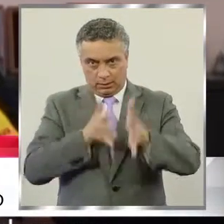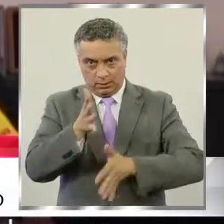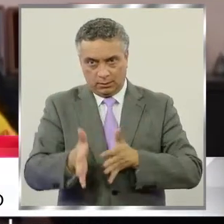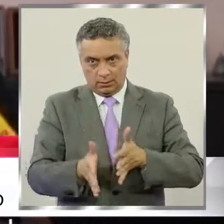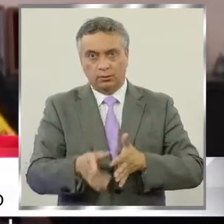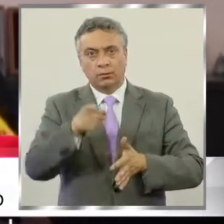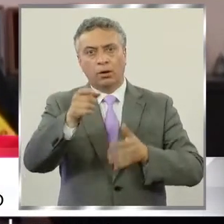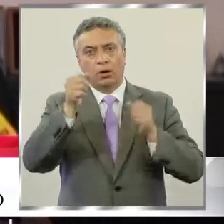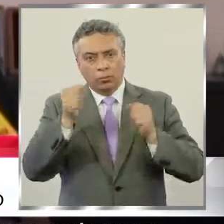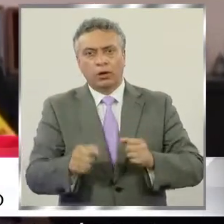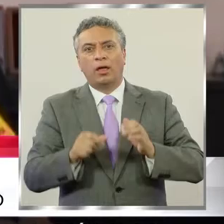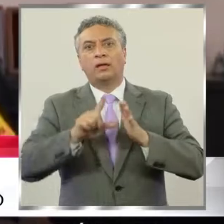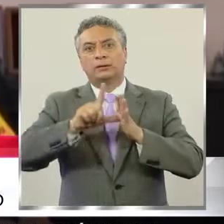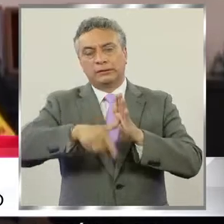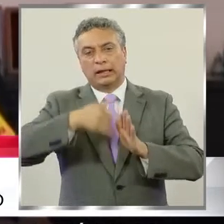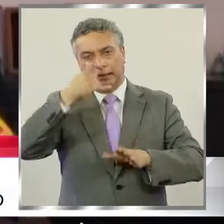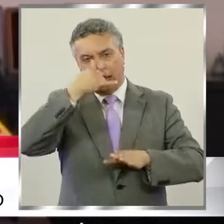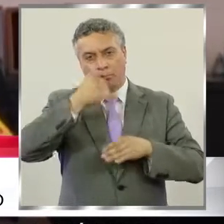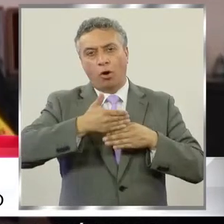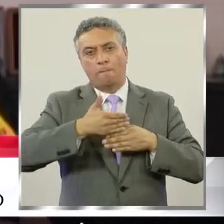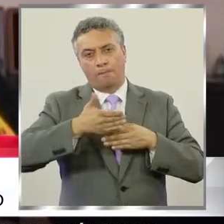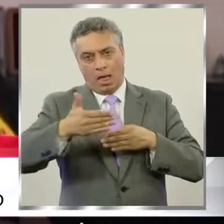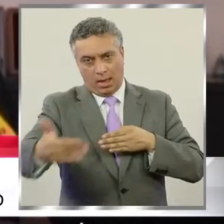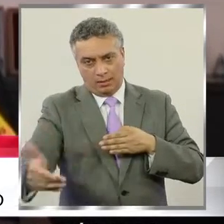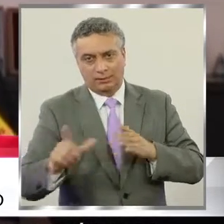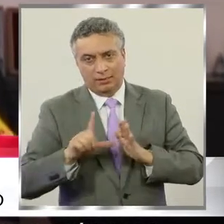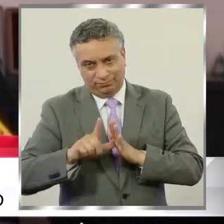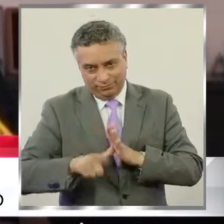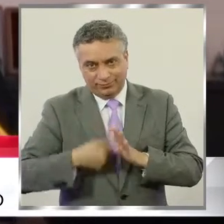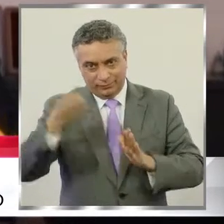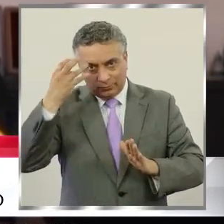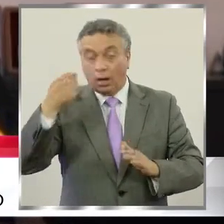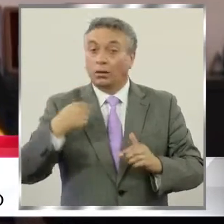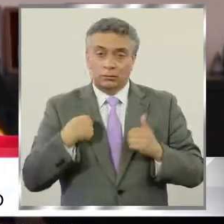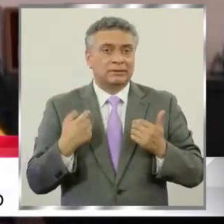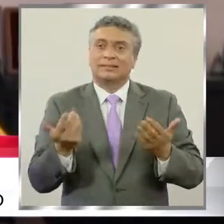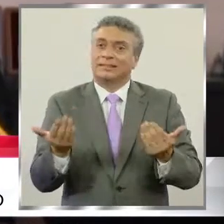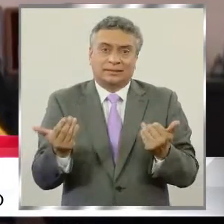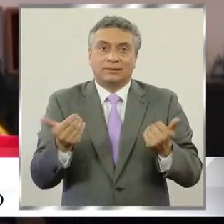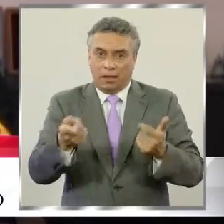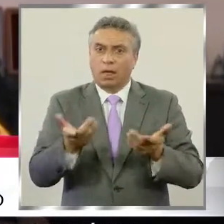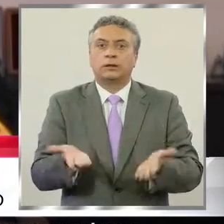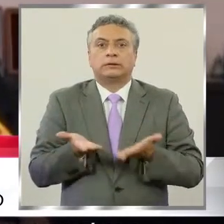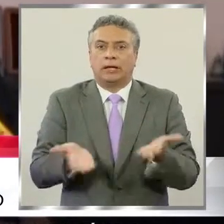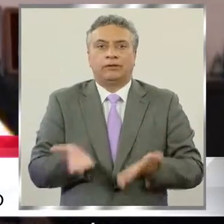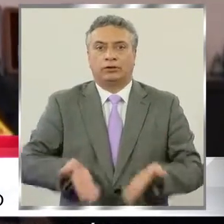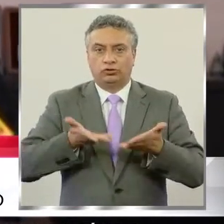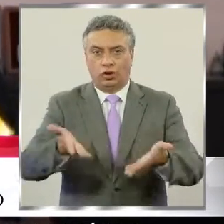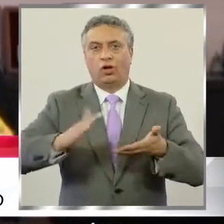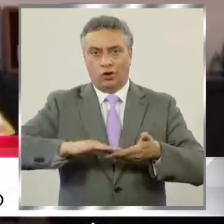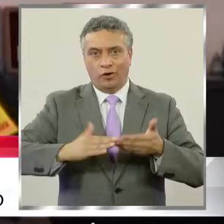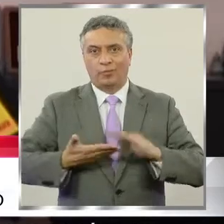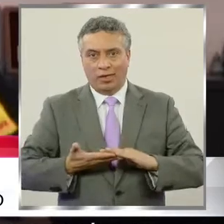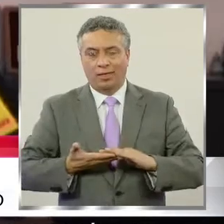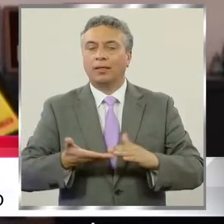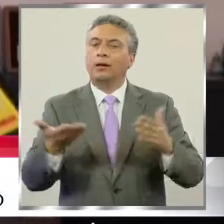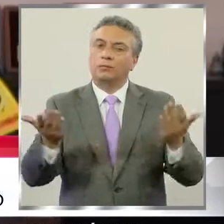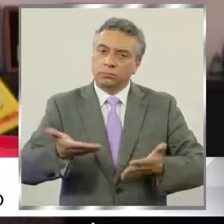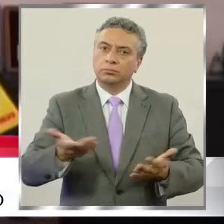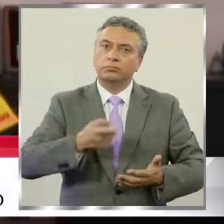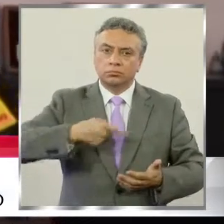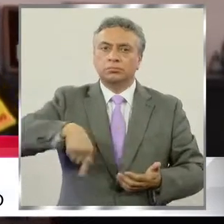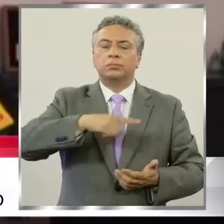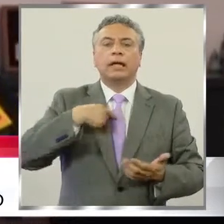de señas. Puede demorar un poco más de tiempo y nosotros estábamos con la necesidad de entregar ese servicio a la comunidad. Así